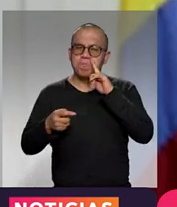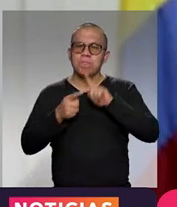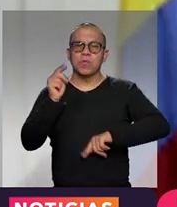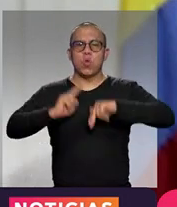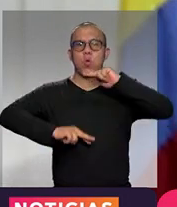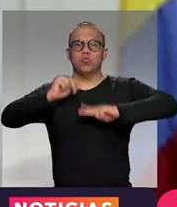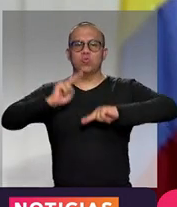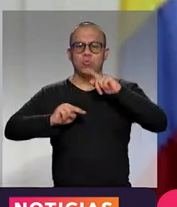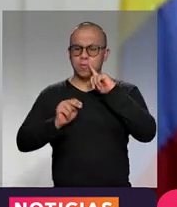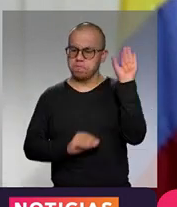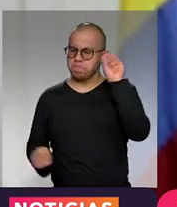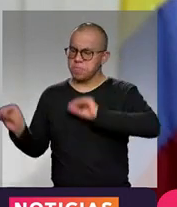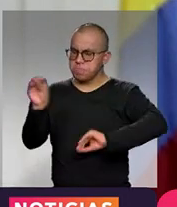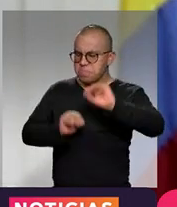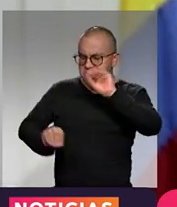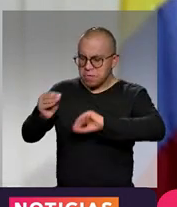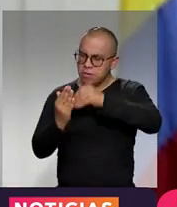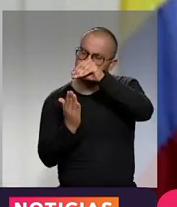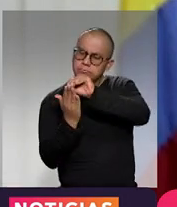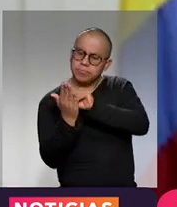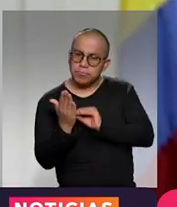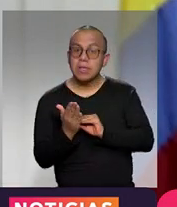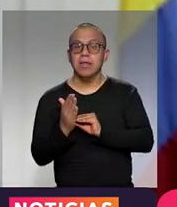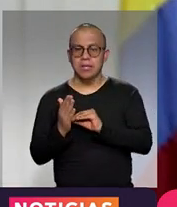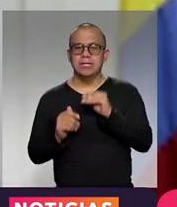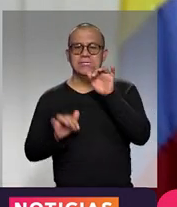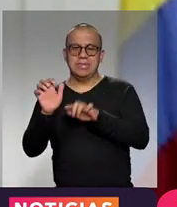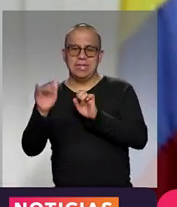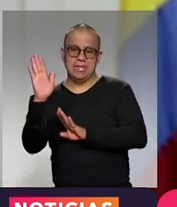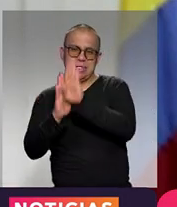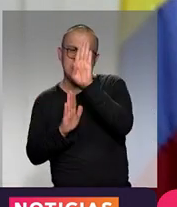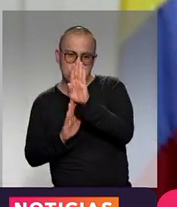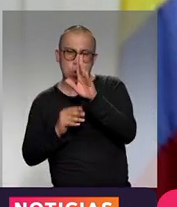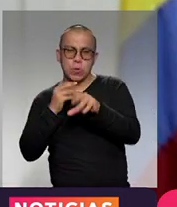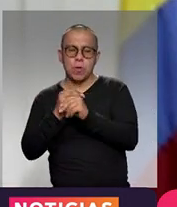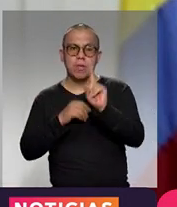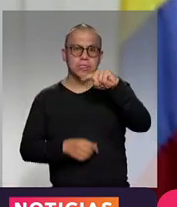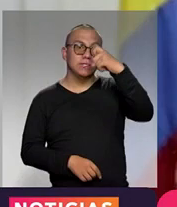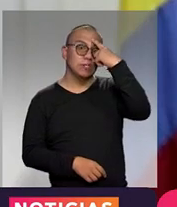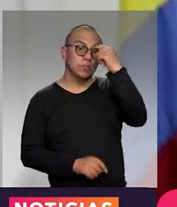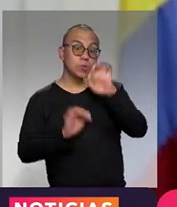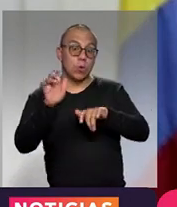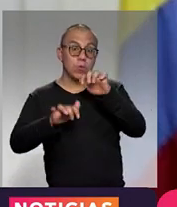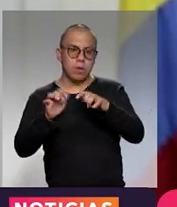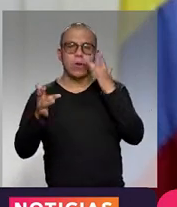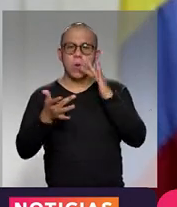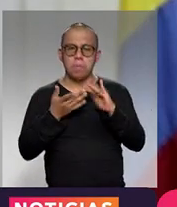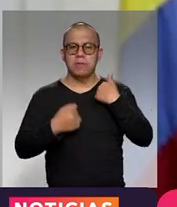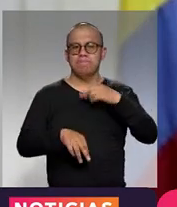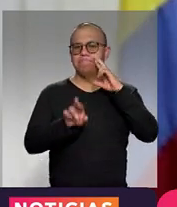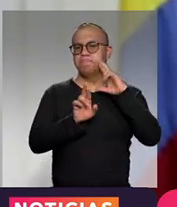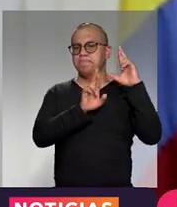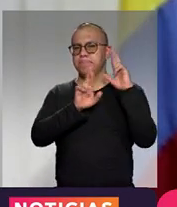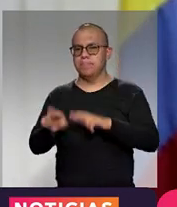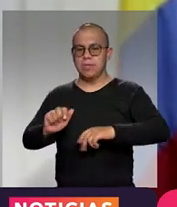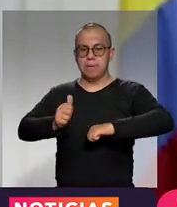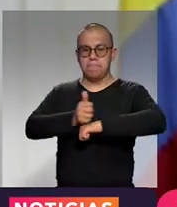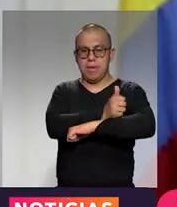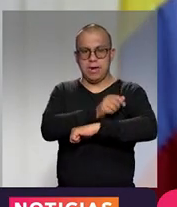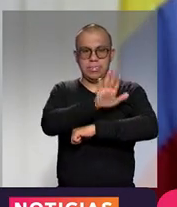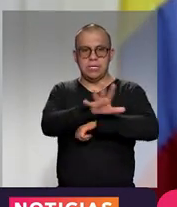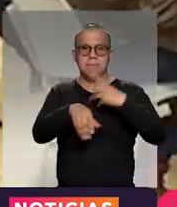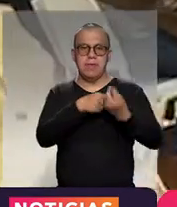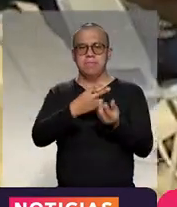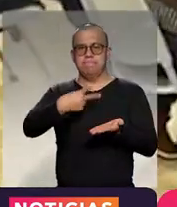construida conjuntamente entre la Secretaría de Desarrollo Económico, el IDT, la Secretaría de Gobierno y los representantes de los bares y de